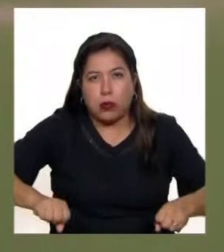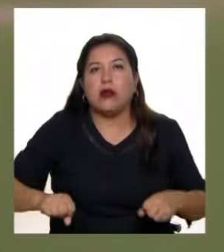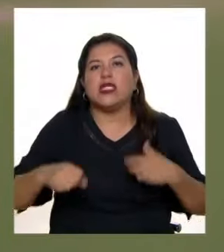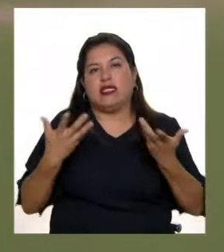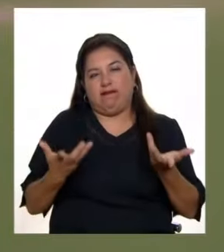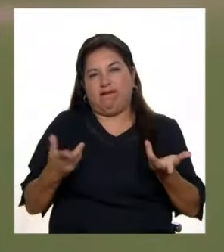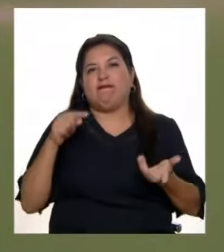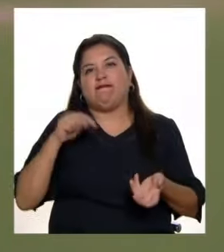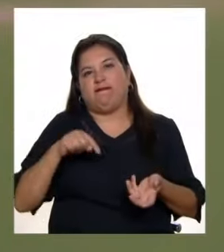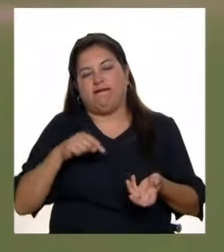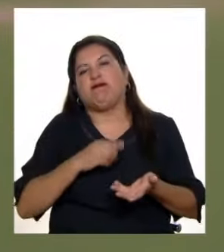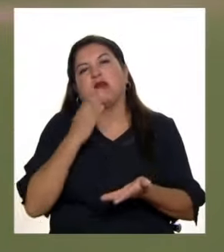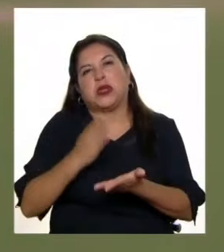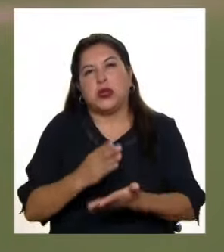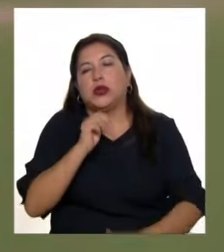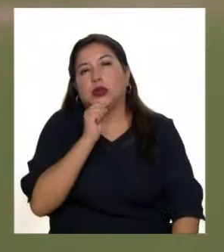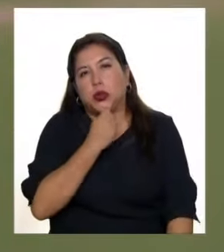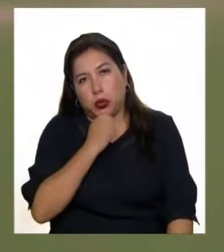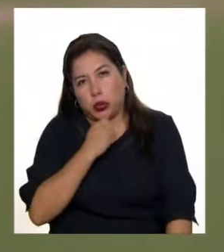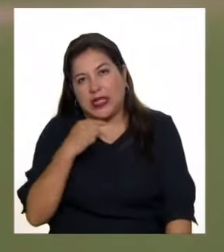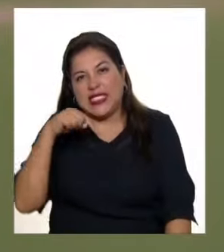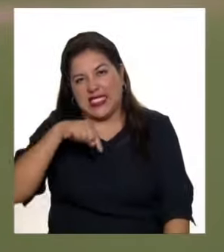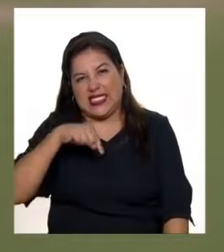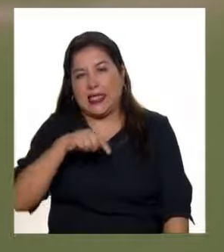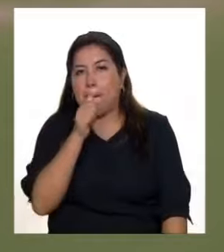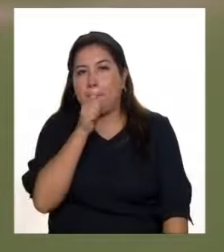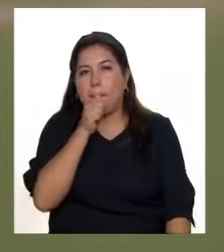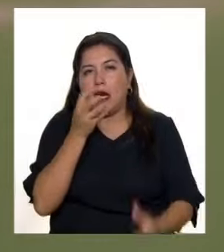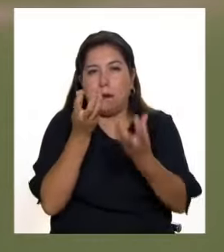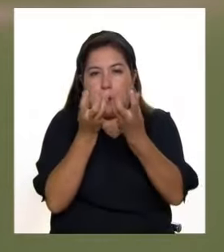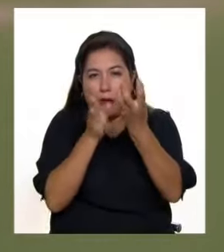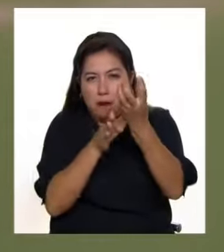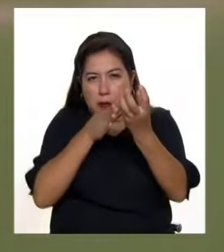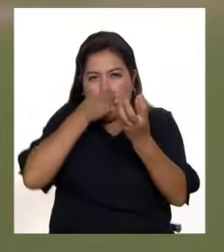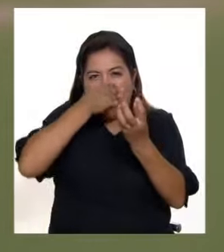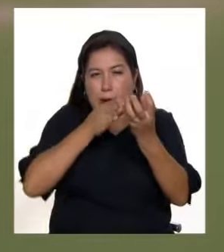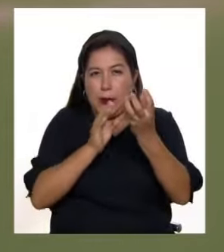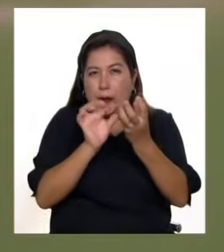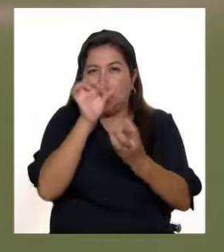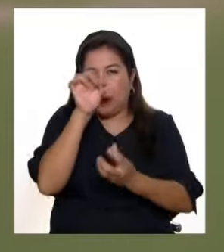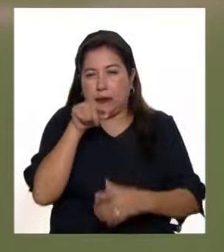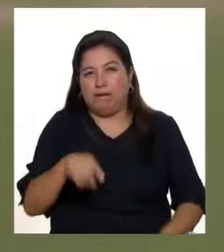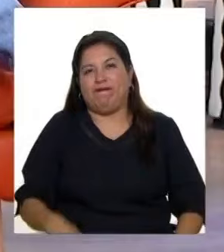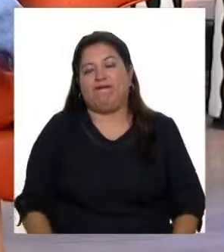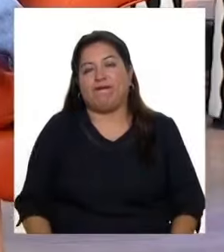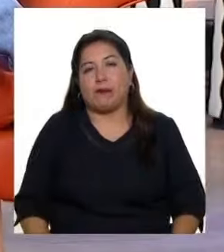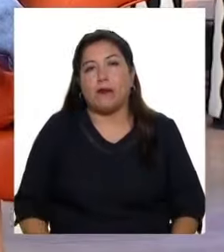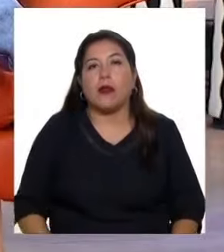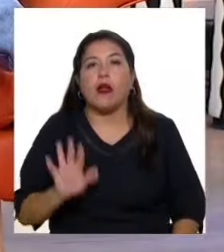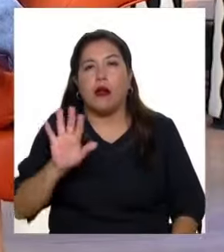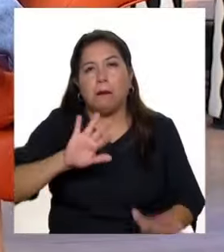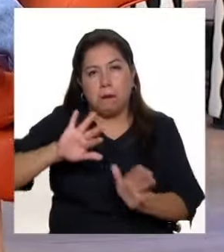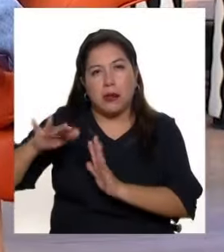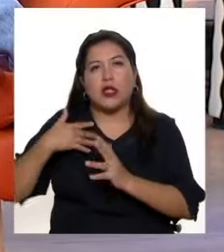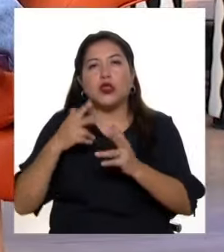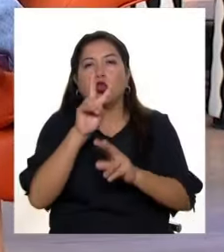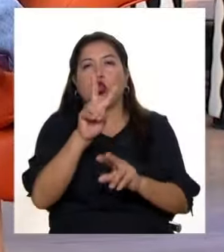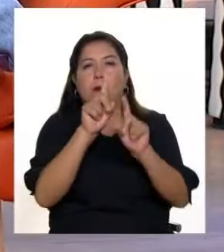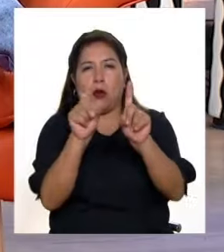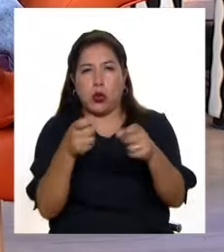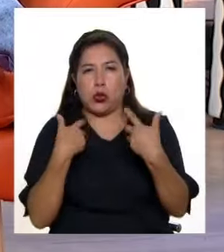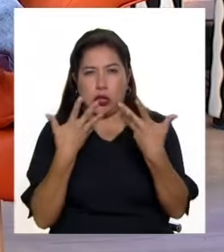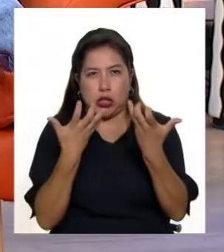predisposición para tener dolor en esa zona, ¿no? Entonces, por eso es que se presenta habitualmente. Doctor, yo quisiera hacerle dos preguntas que yo estoy seguro que muchos